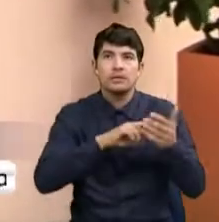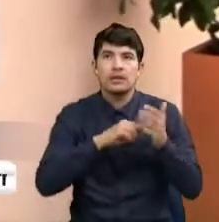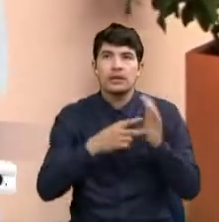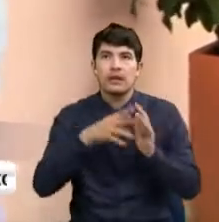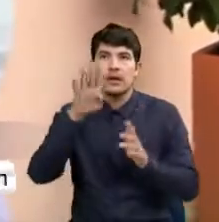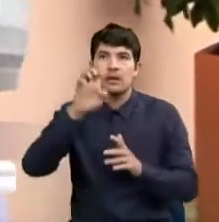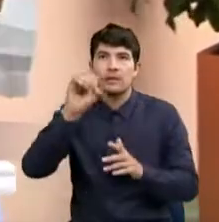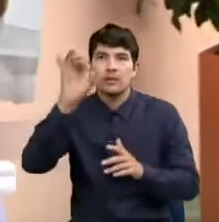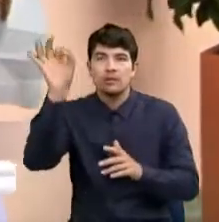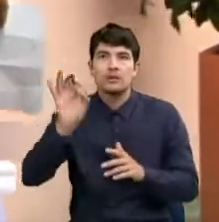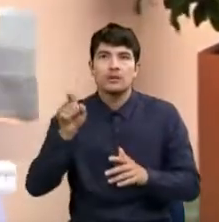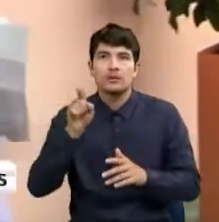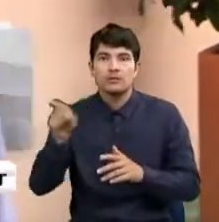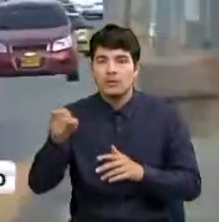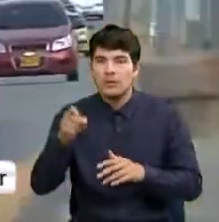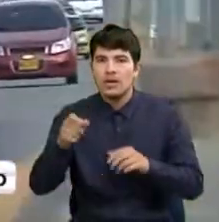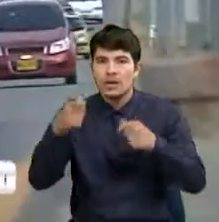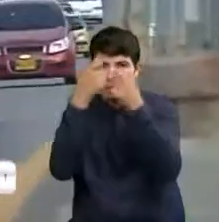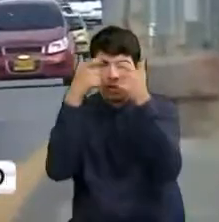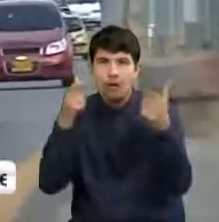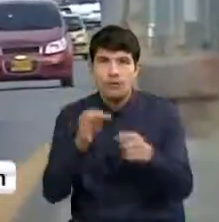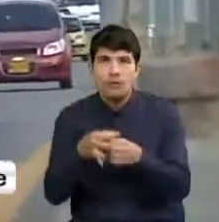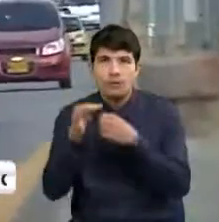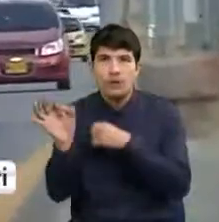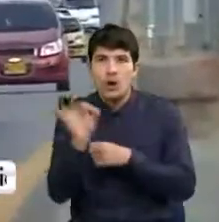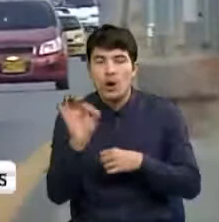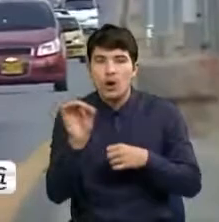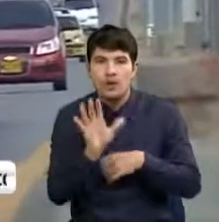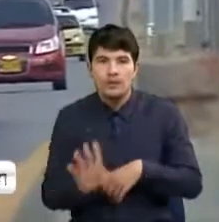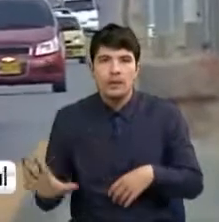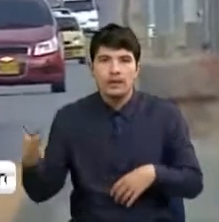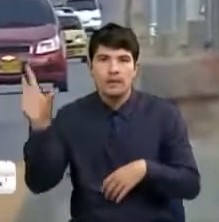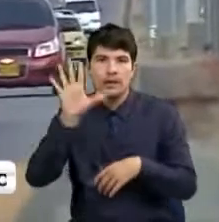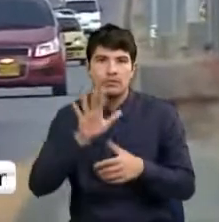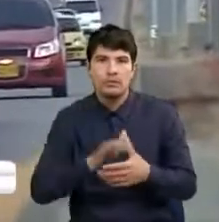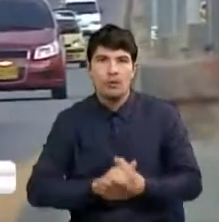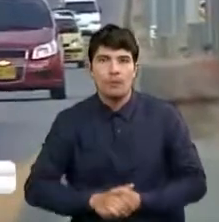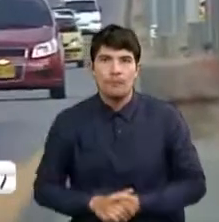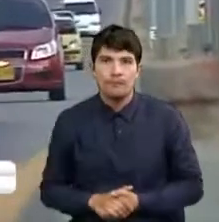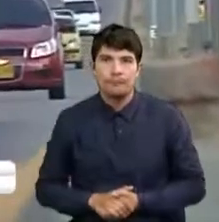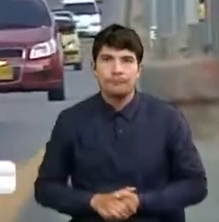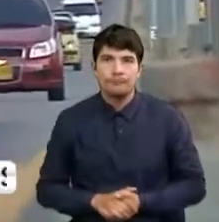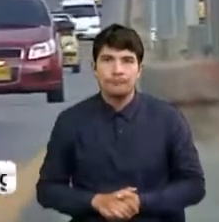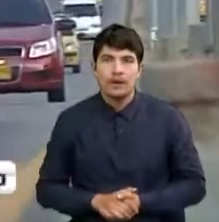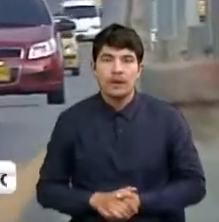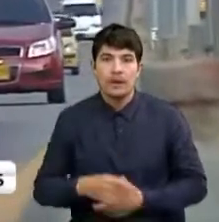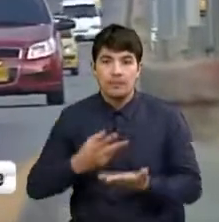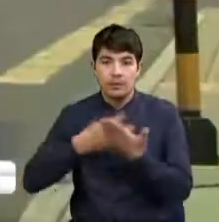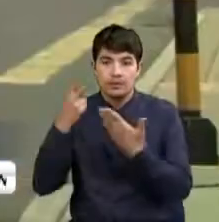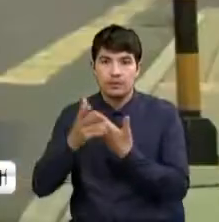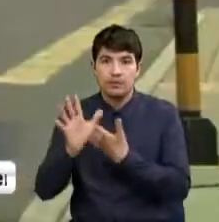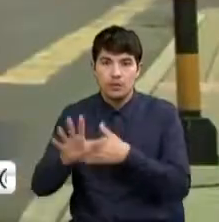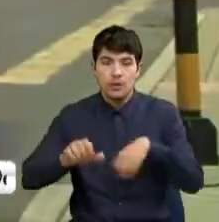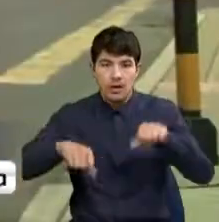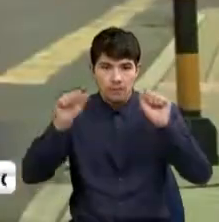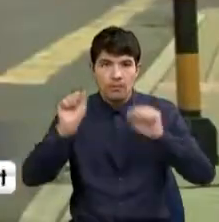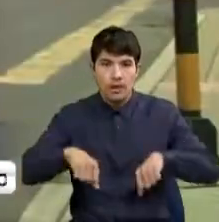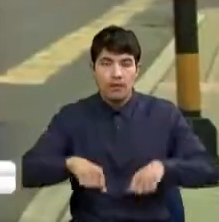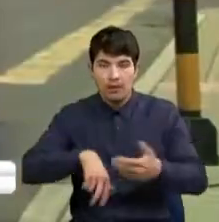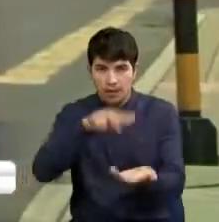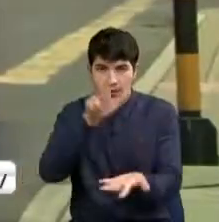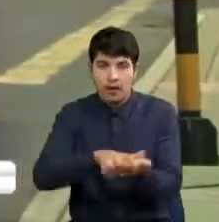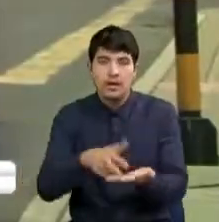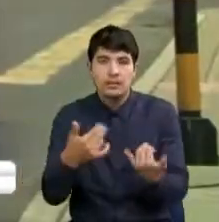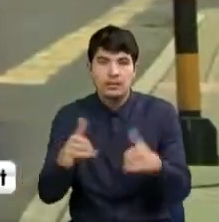90% va para el Estado, sea para el municipio o sea para los departamentos. Cabe recordar que el proyecto aprobado o que está en proceso